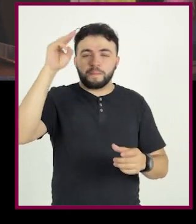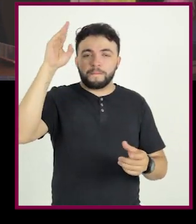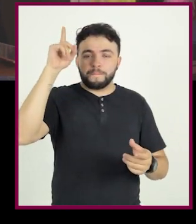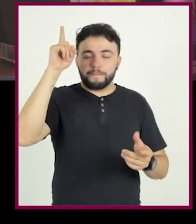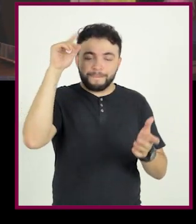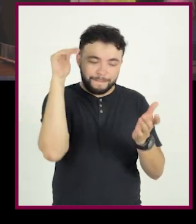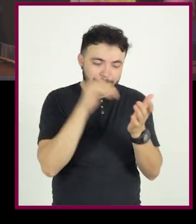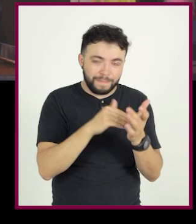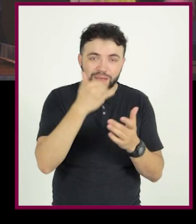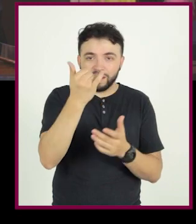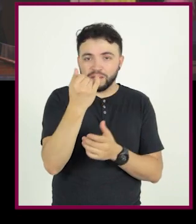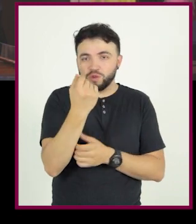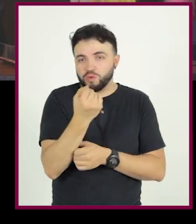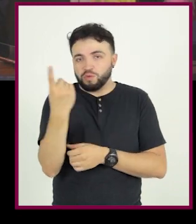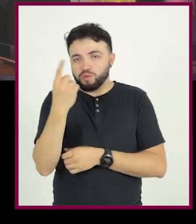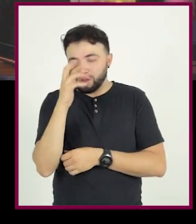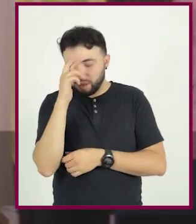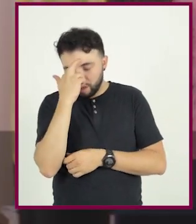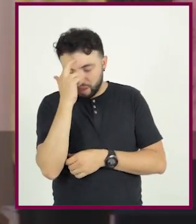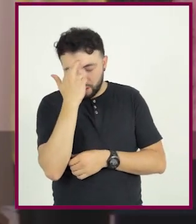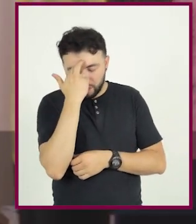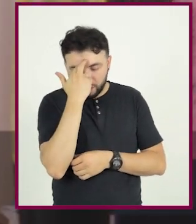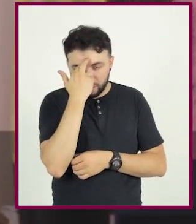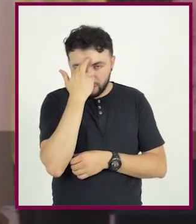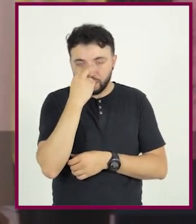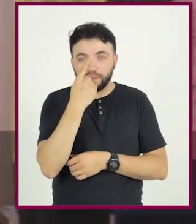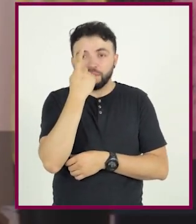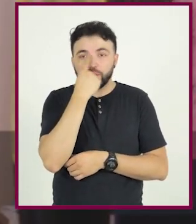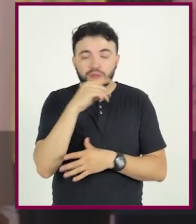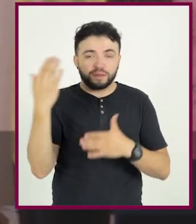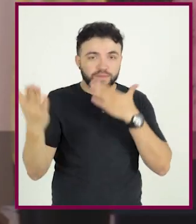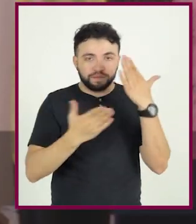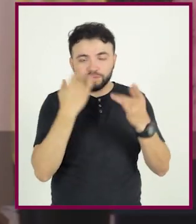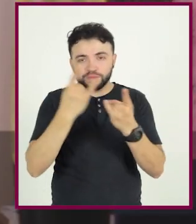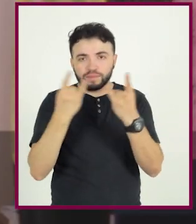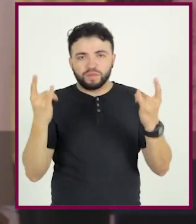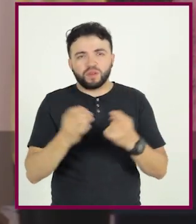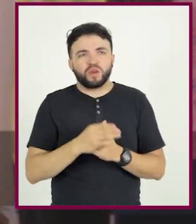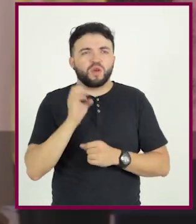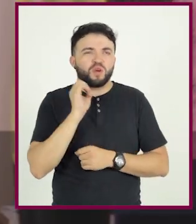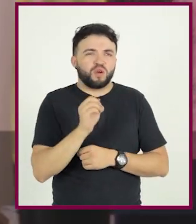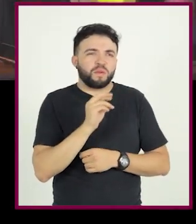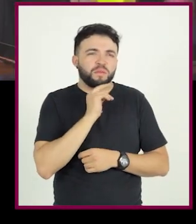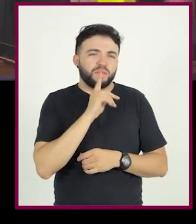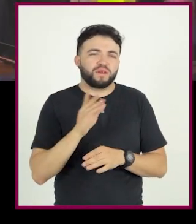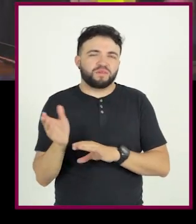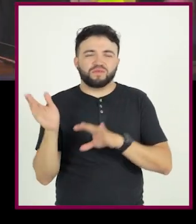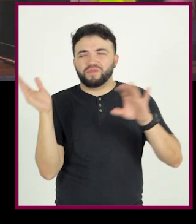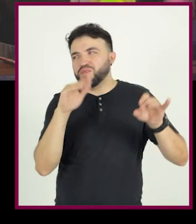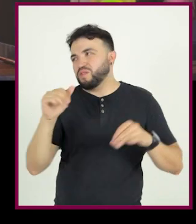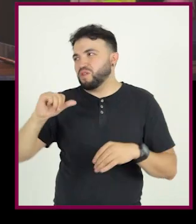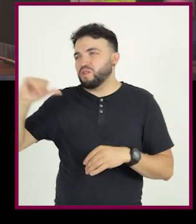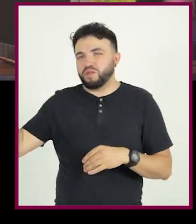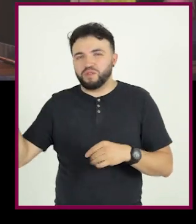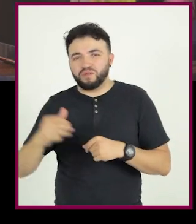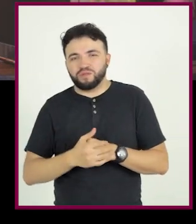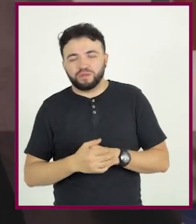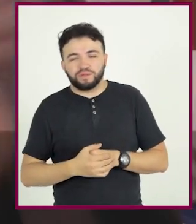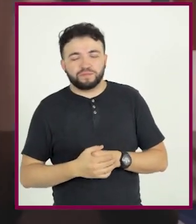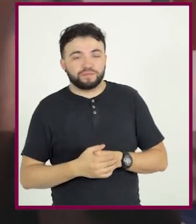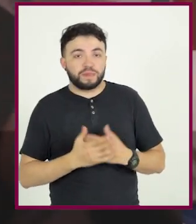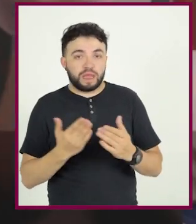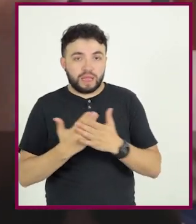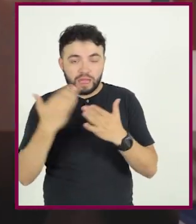que este videoblog deberíamos titularlo 1001 razones para estudiar historia. Me agrada la idea. O de